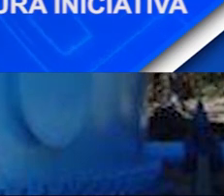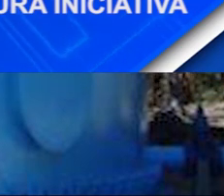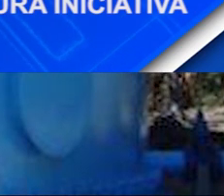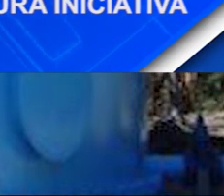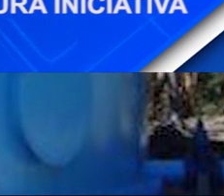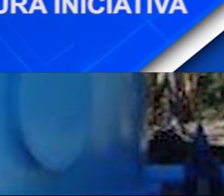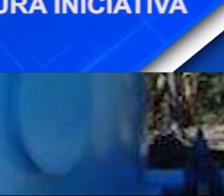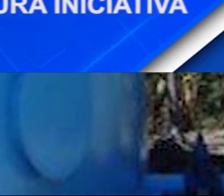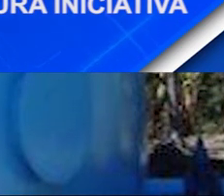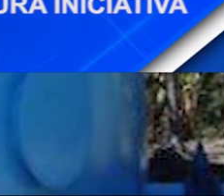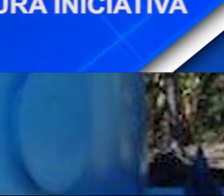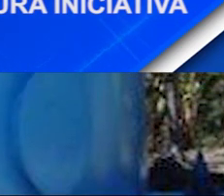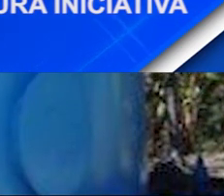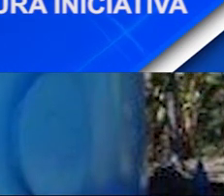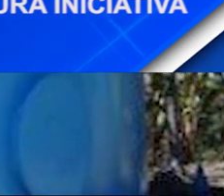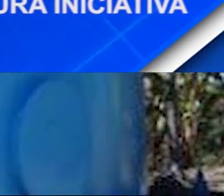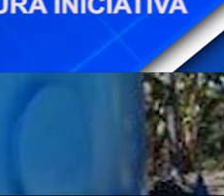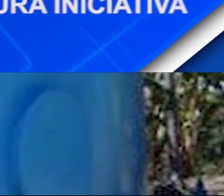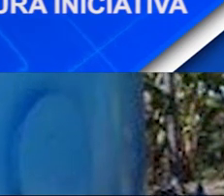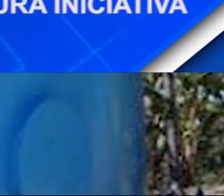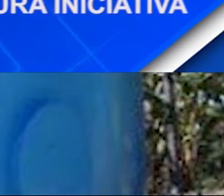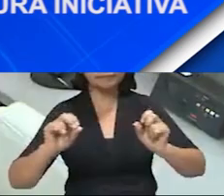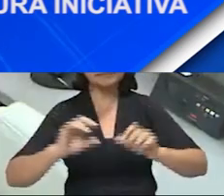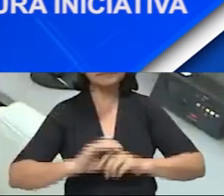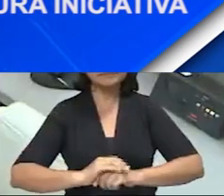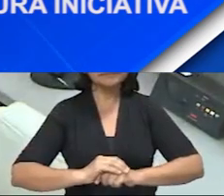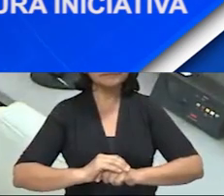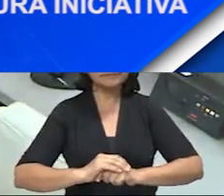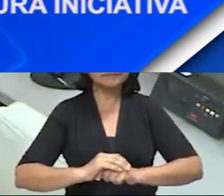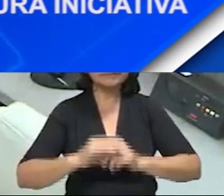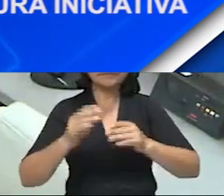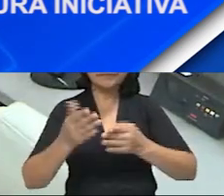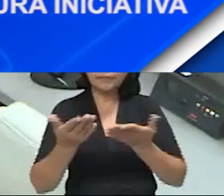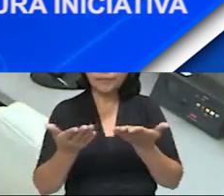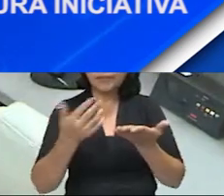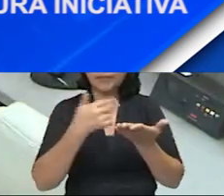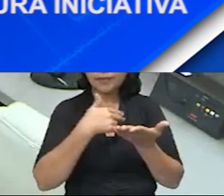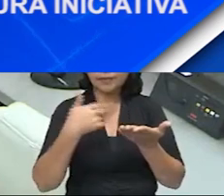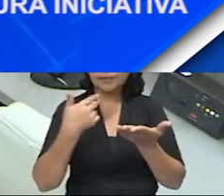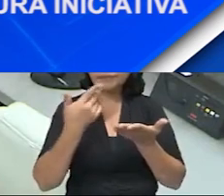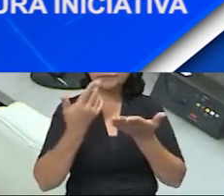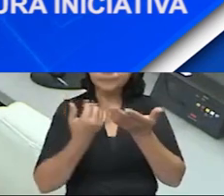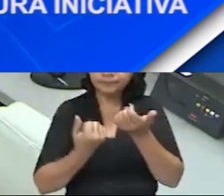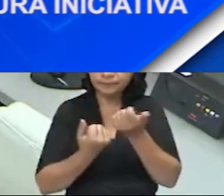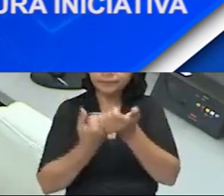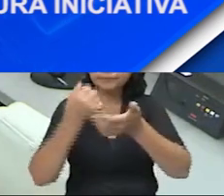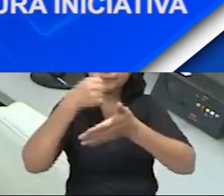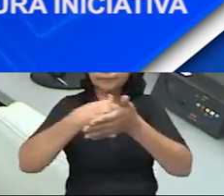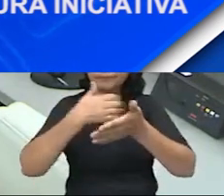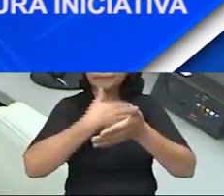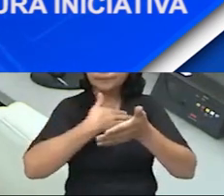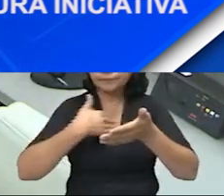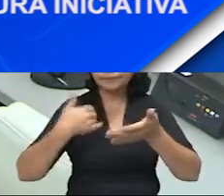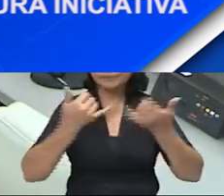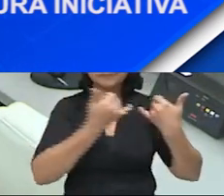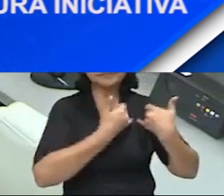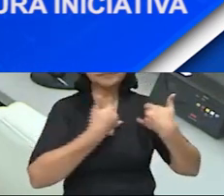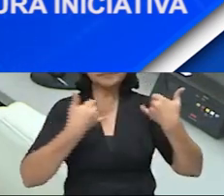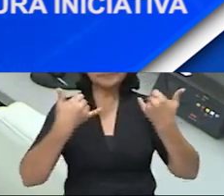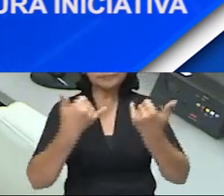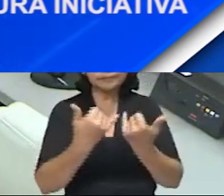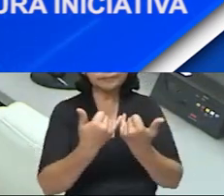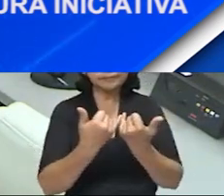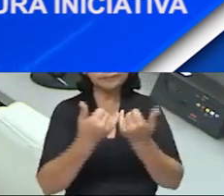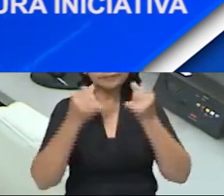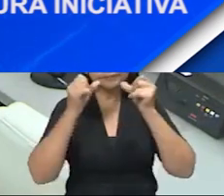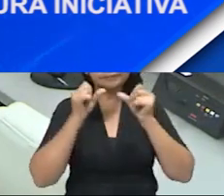Públicos para su debida consulta y dictamen. Por lo que en aras de fortalecer a la institución para